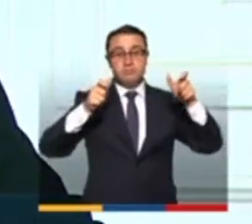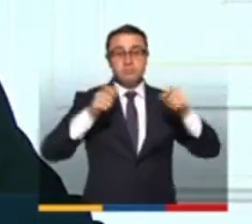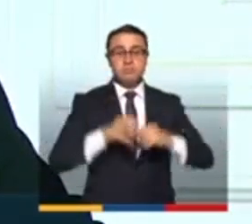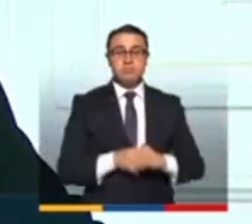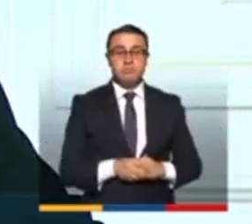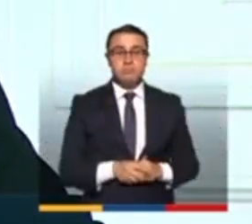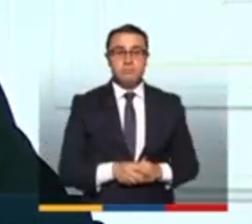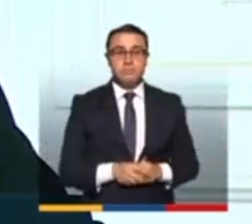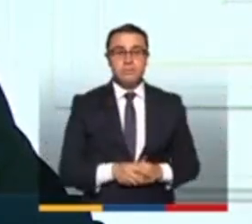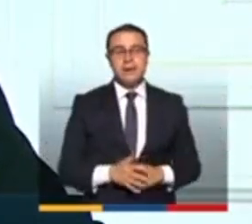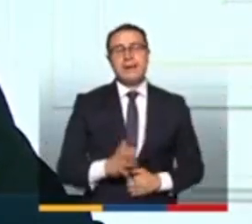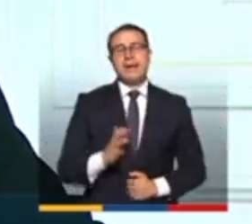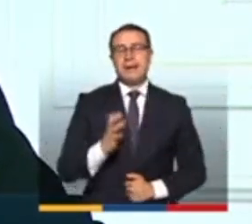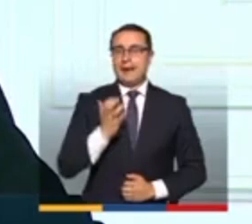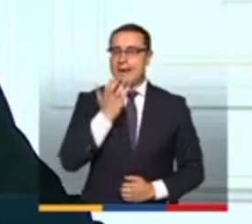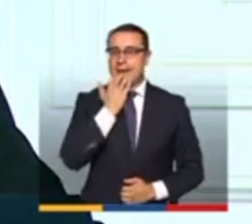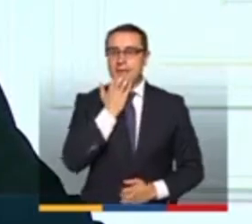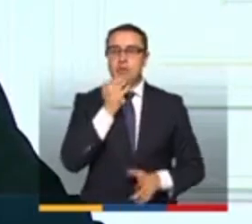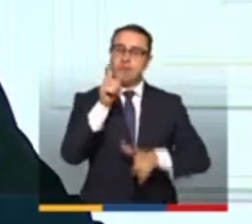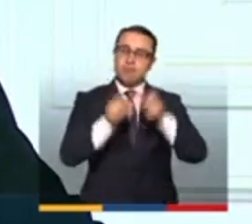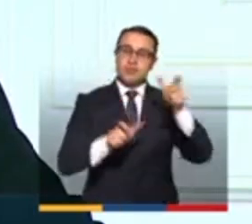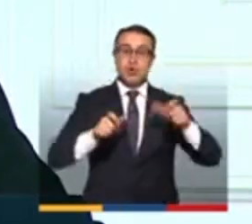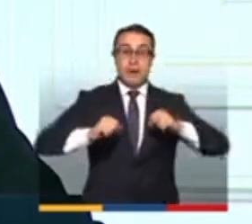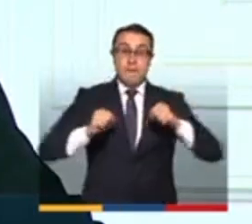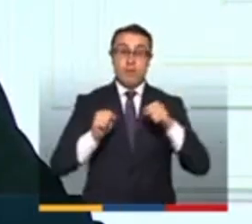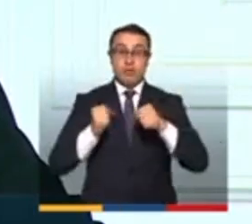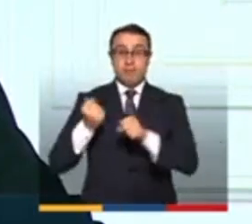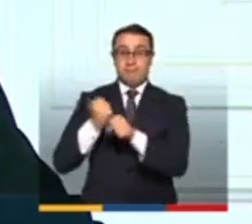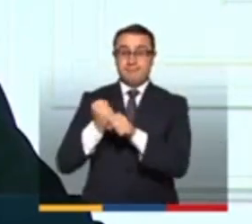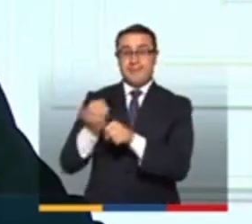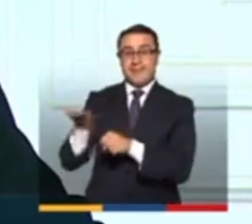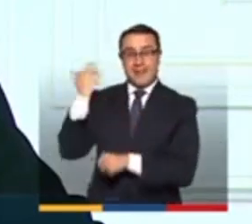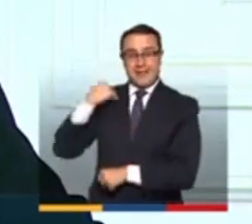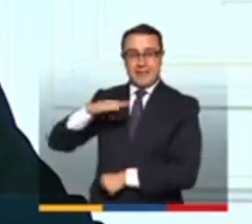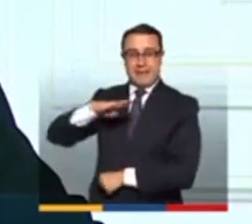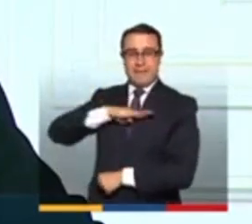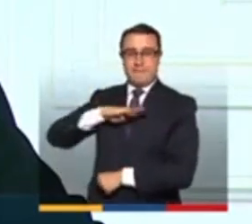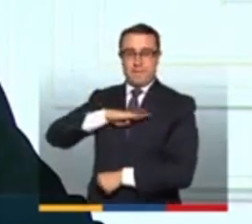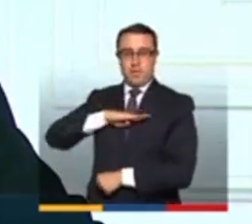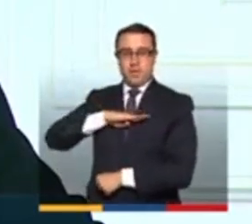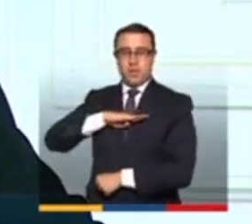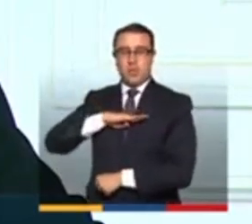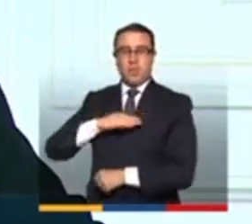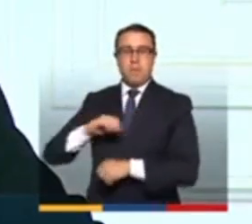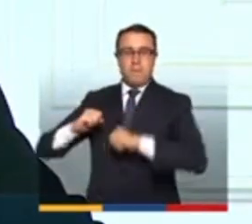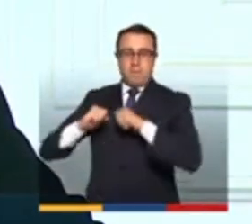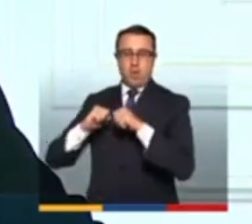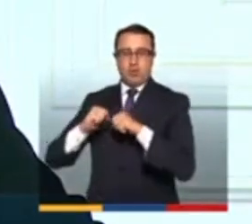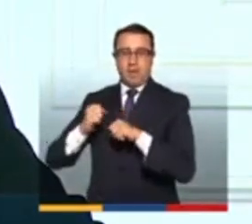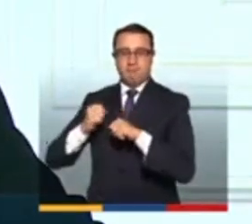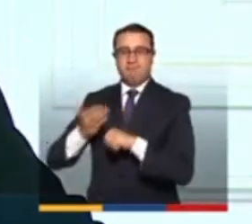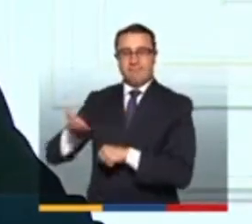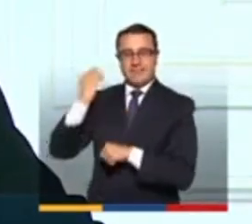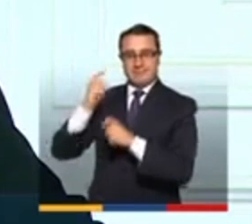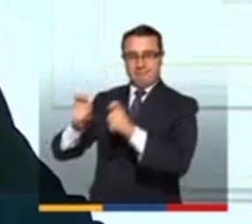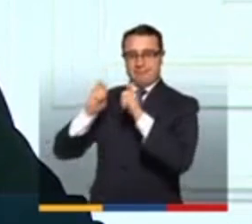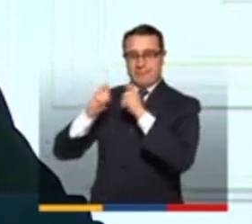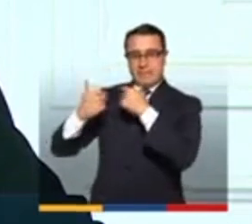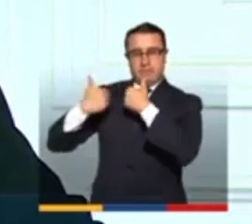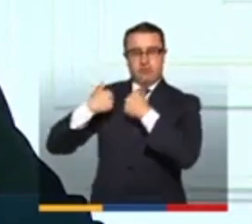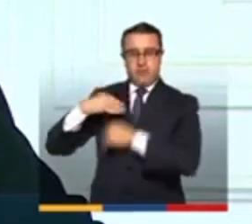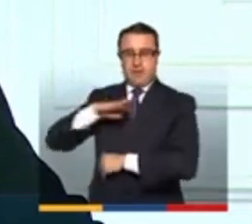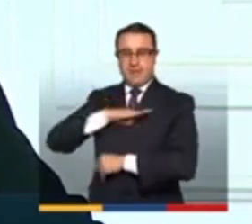El ejemplo de los recicladores en Bogotá, en la alcaldía de Bogotá Humana, es apenas el comienzo.